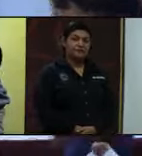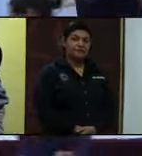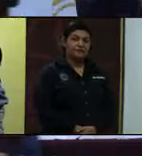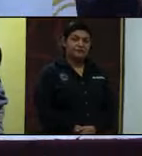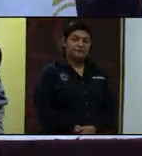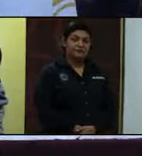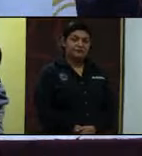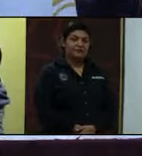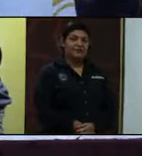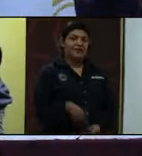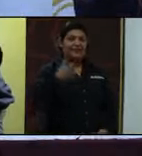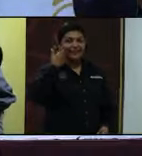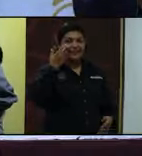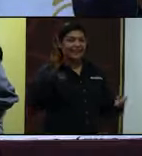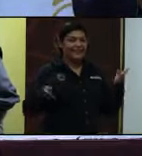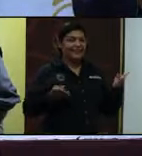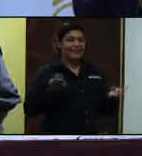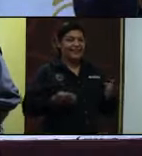bailen.